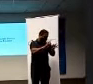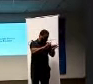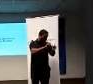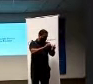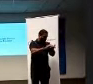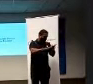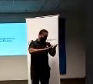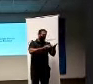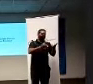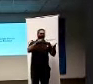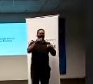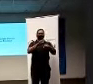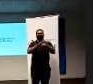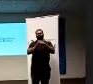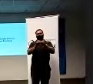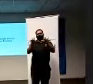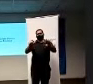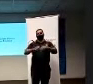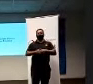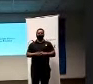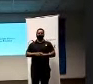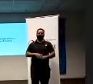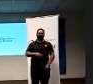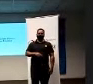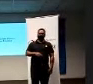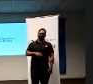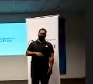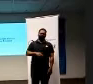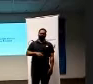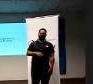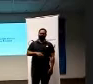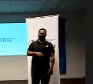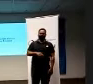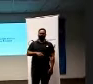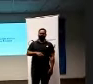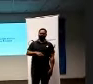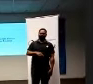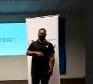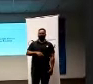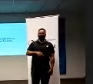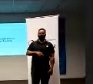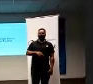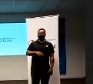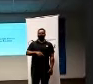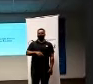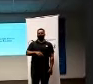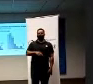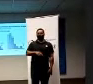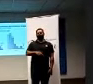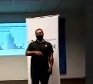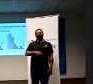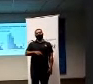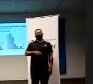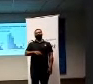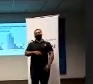va a ir manifestando o cómo se están manifestando estos casos confirmados dentro de los departamentos.